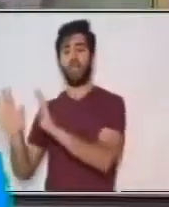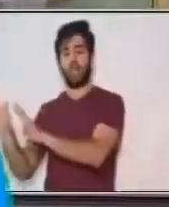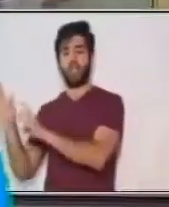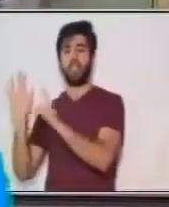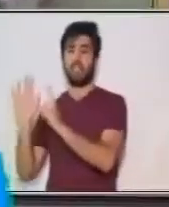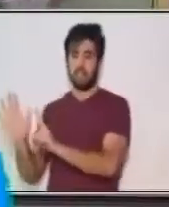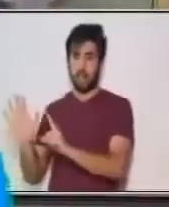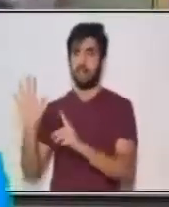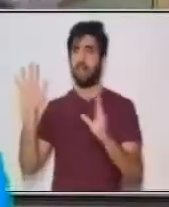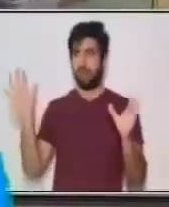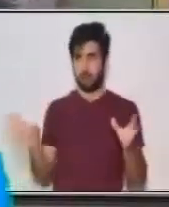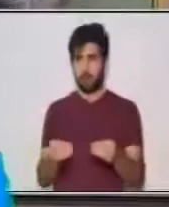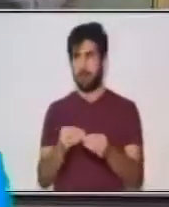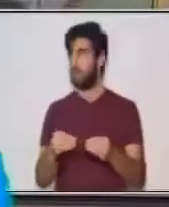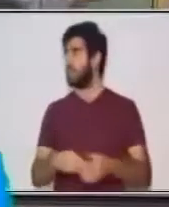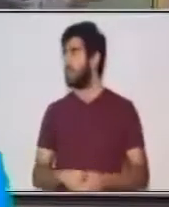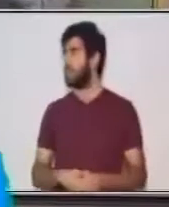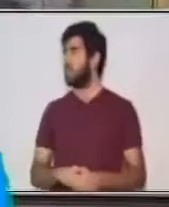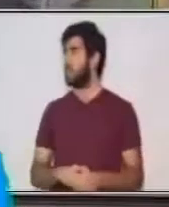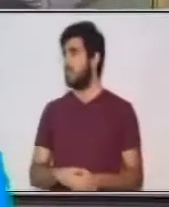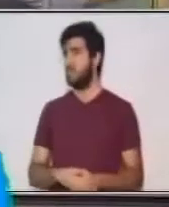bien.